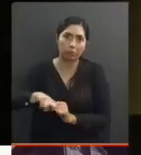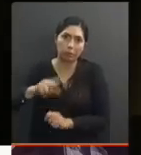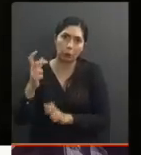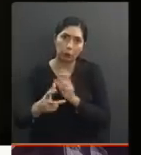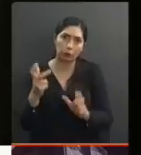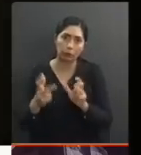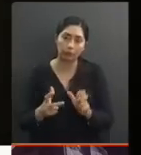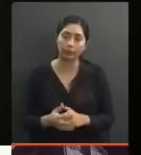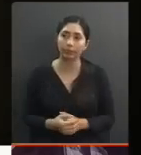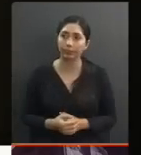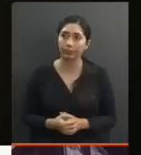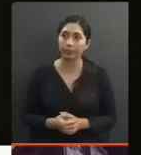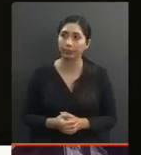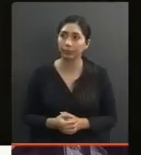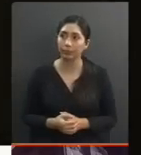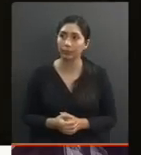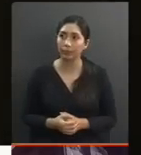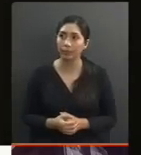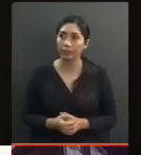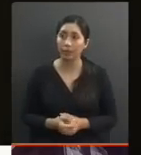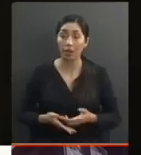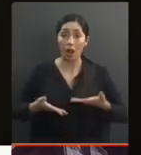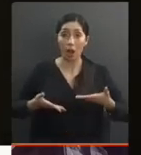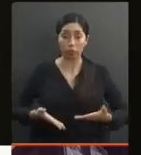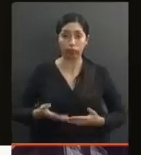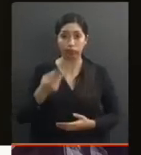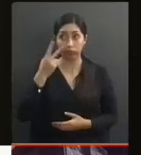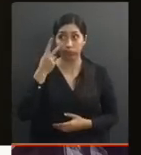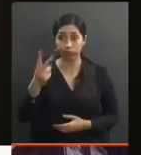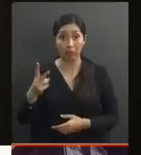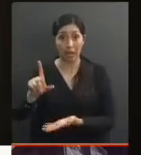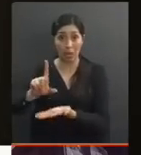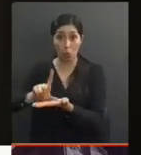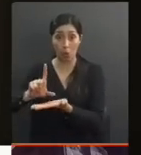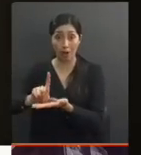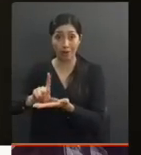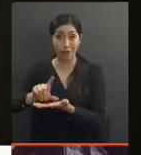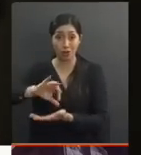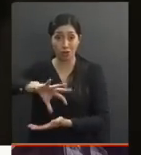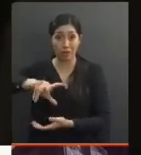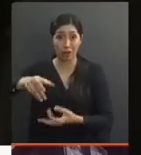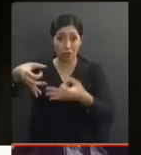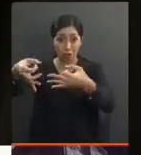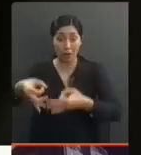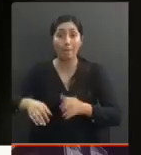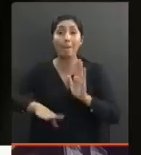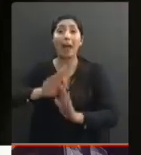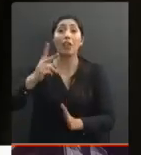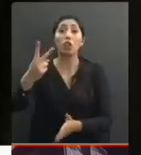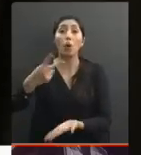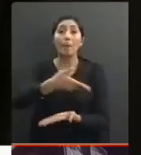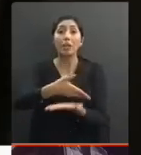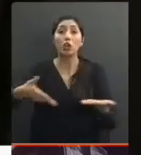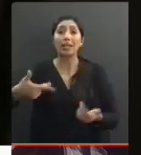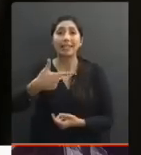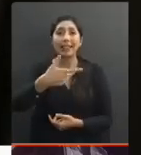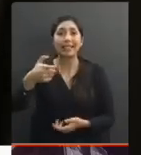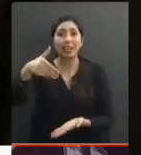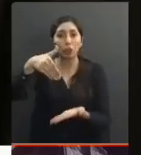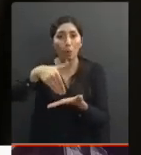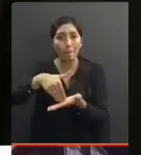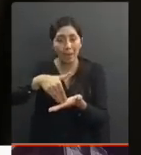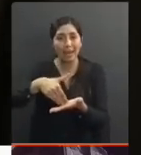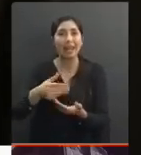En el predio que acabamos de analizar, se robaron en total más de 2.700.000 pesos. Hagamos un